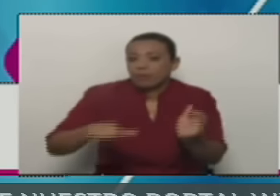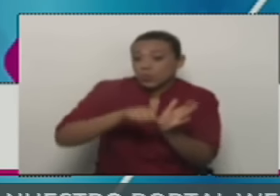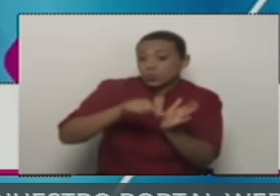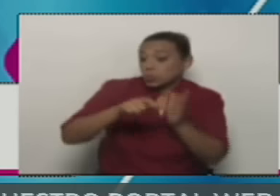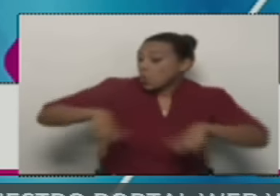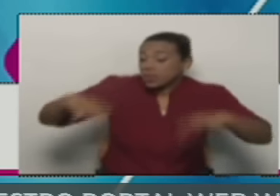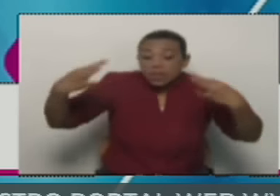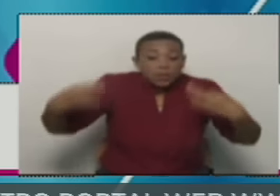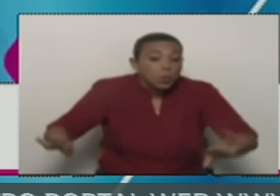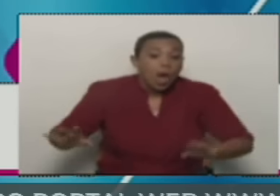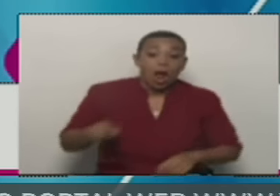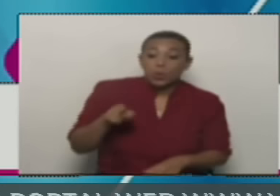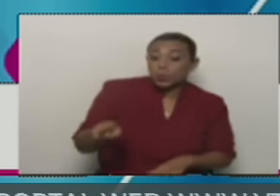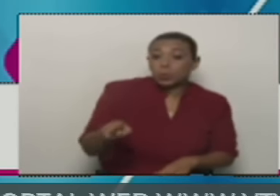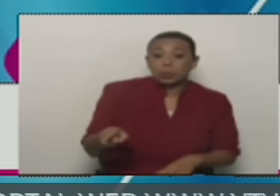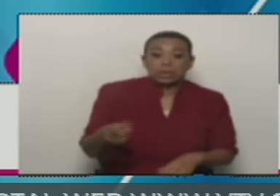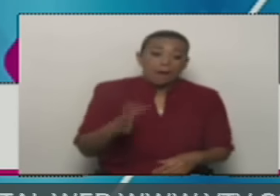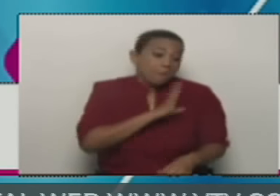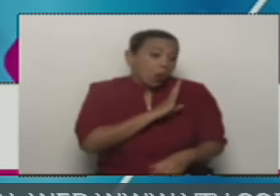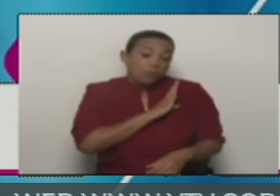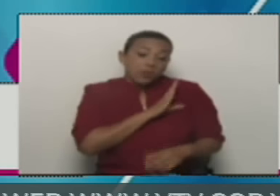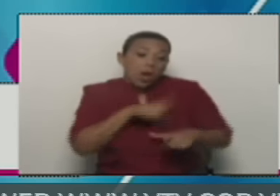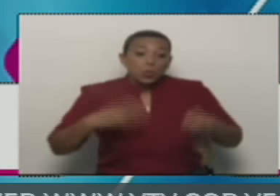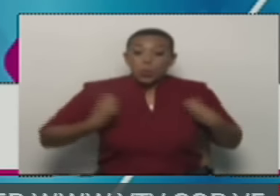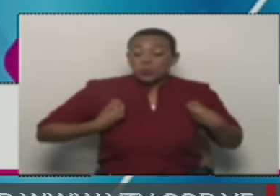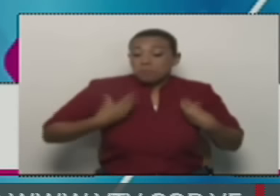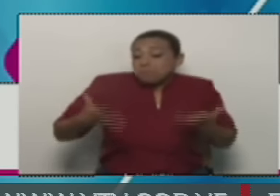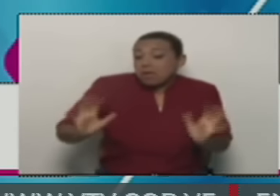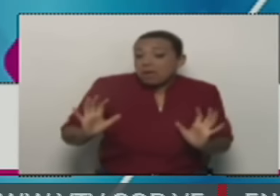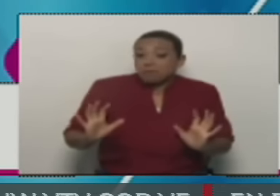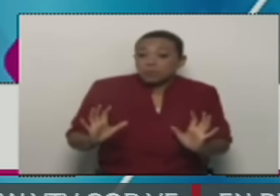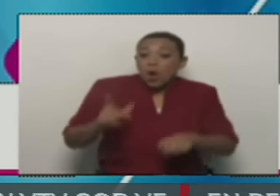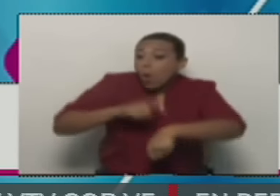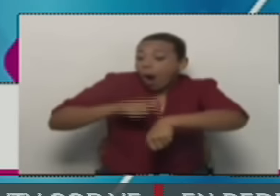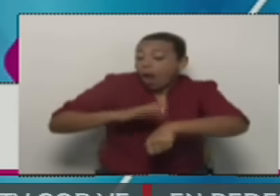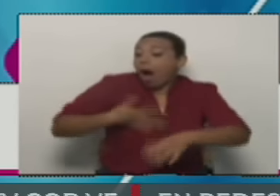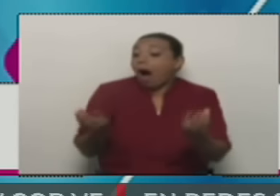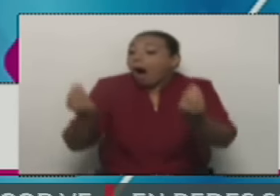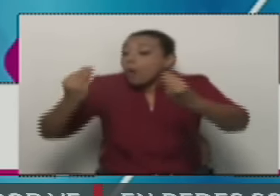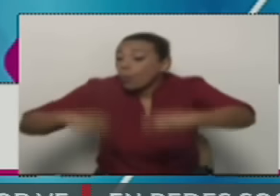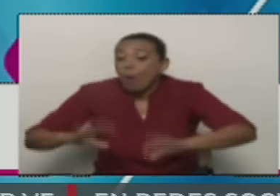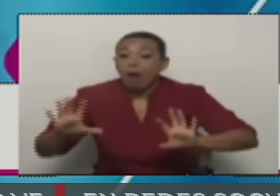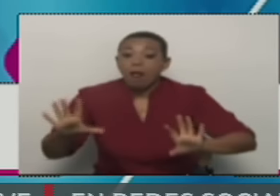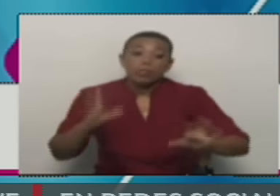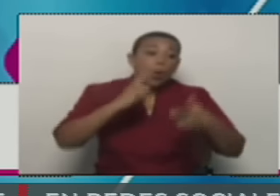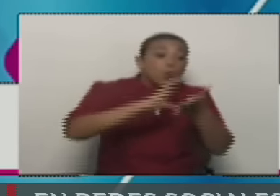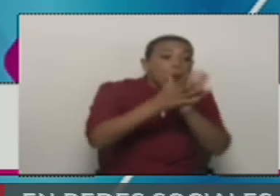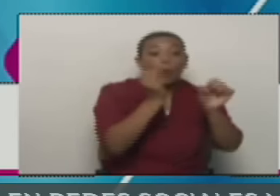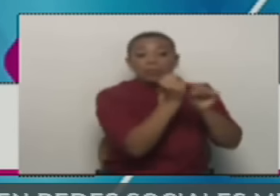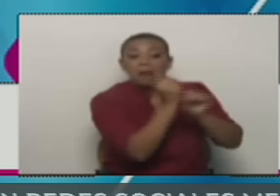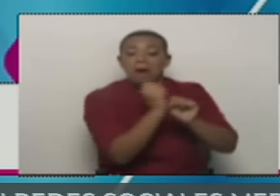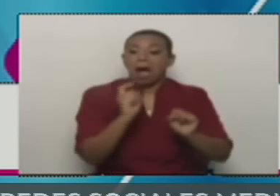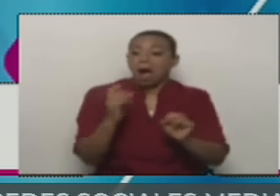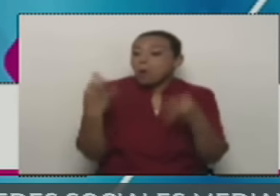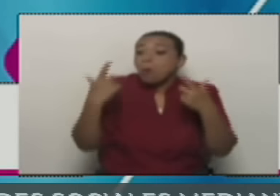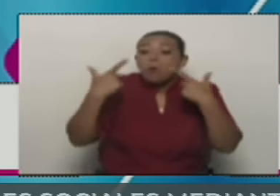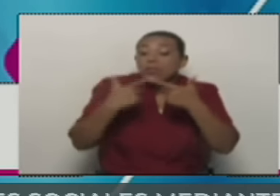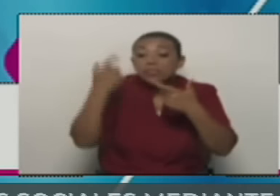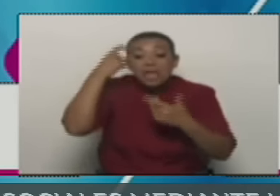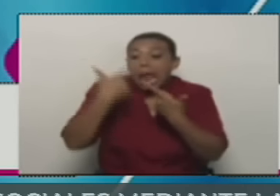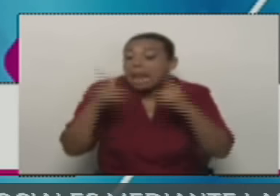espacio natural, en el espacio que es propio de la dinámica que ocurre, en el horario que ocurre de manera natural, de manera franca. Esto es muy importante porque